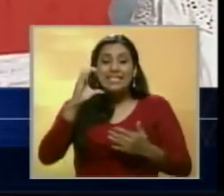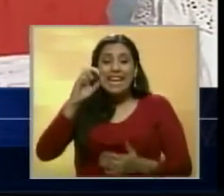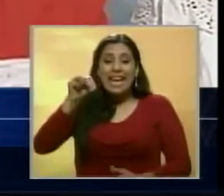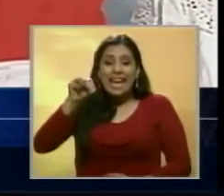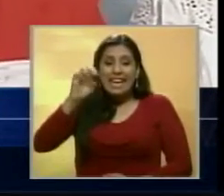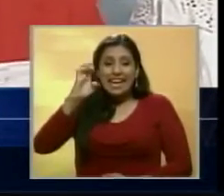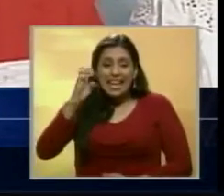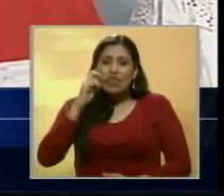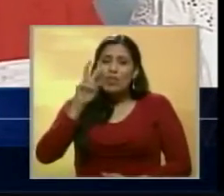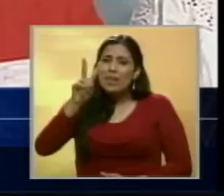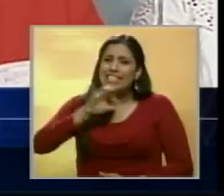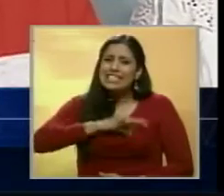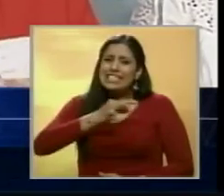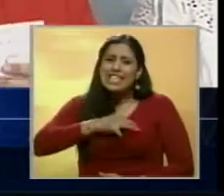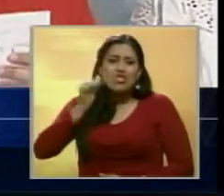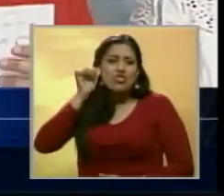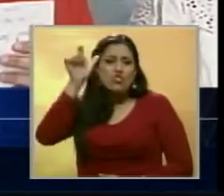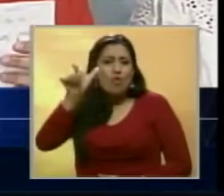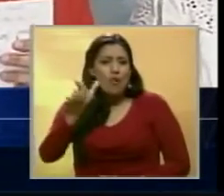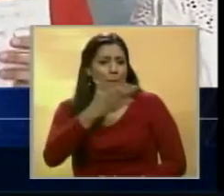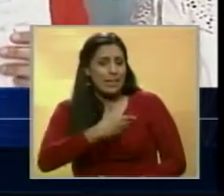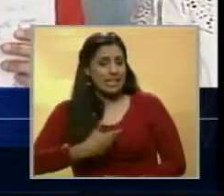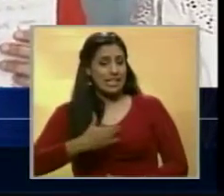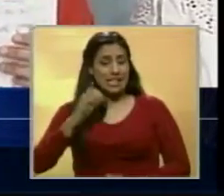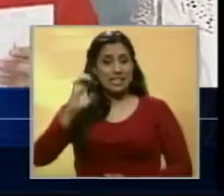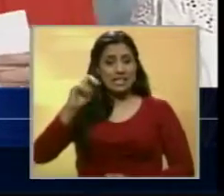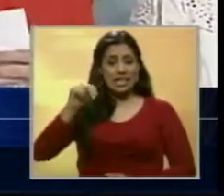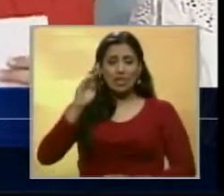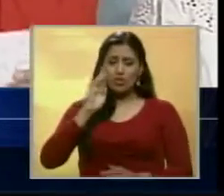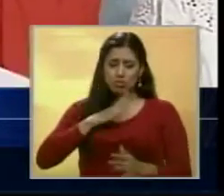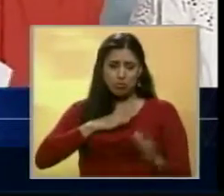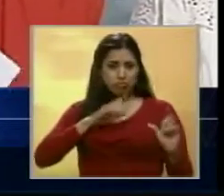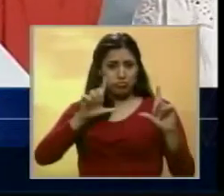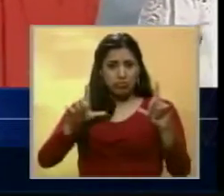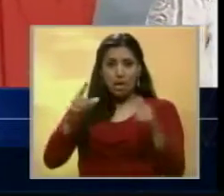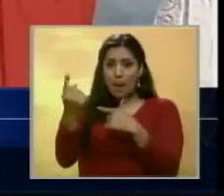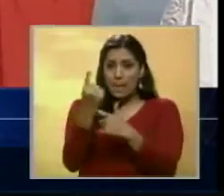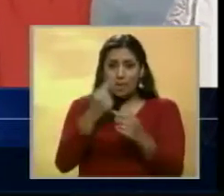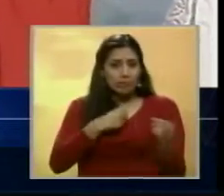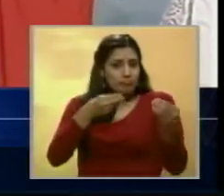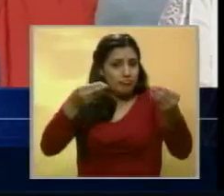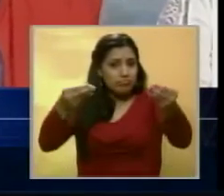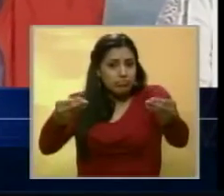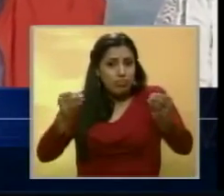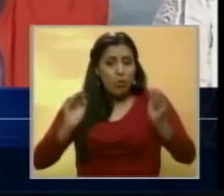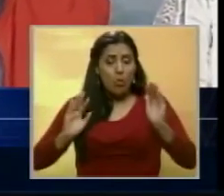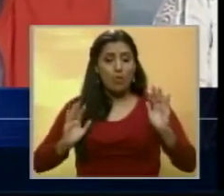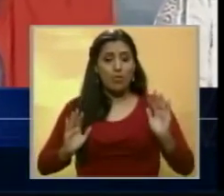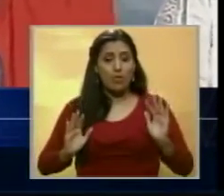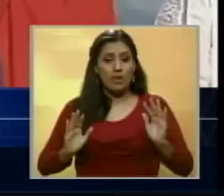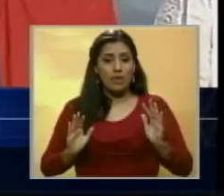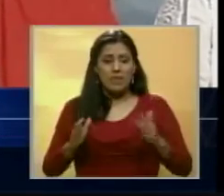CNE, que yo veo la señora Lucena, hemos cumplido. Mire,